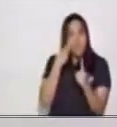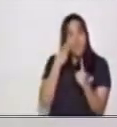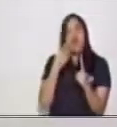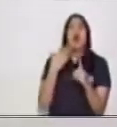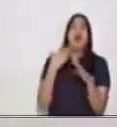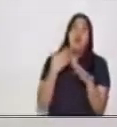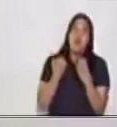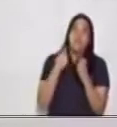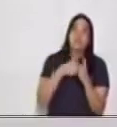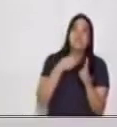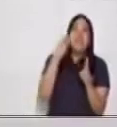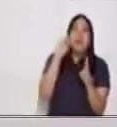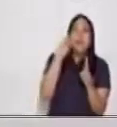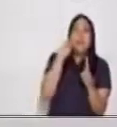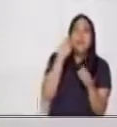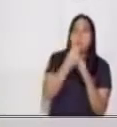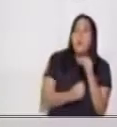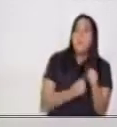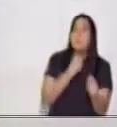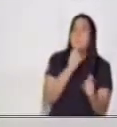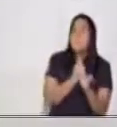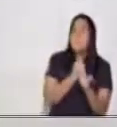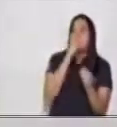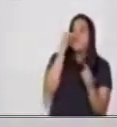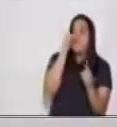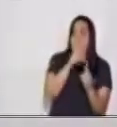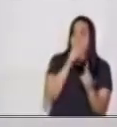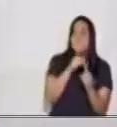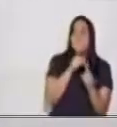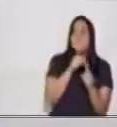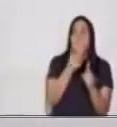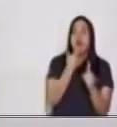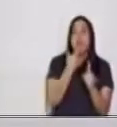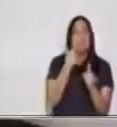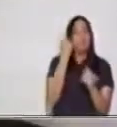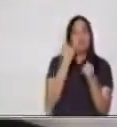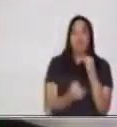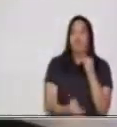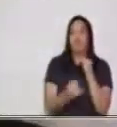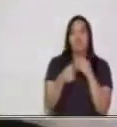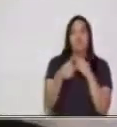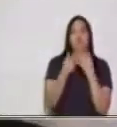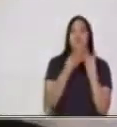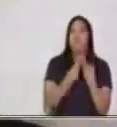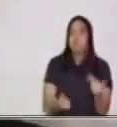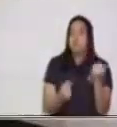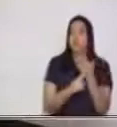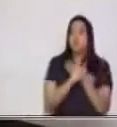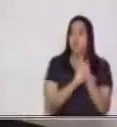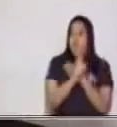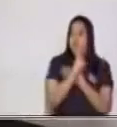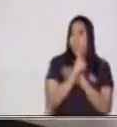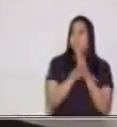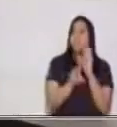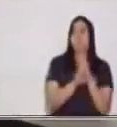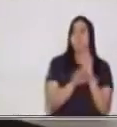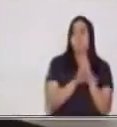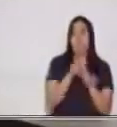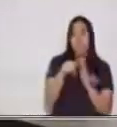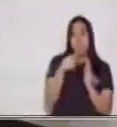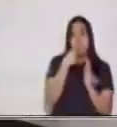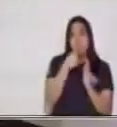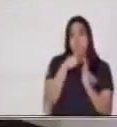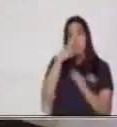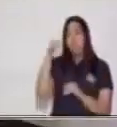dividimos dentro de 2. Ahí tenemos que terminar de construir una ecuación, porque hay operaciones indicadas. Por ejemplo, aquí tenemos